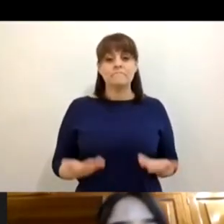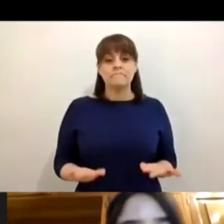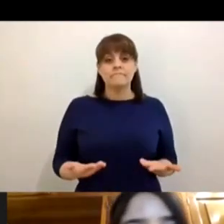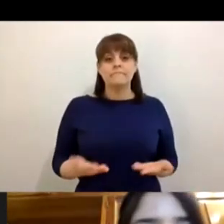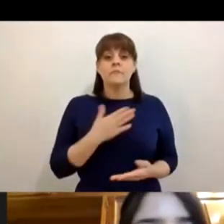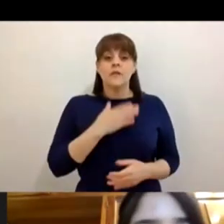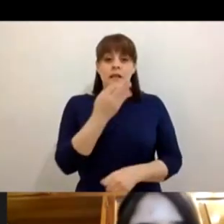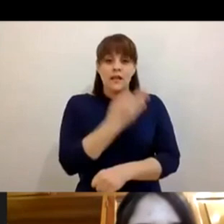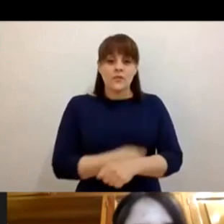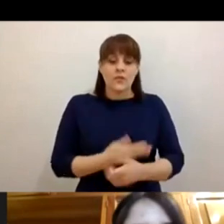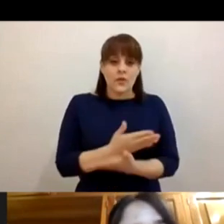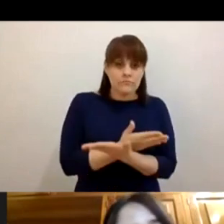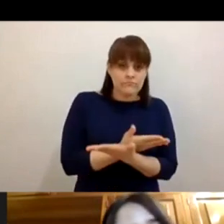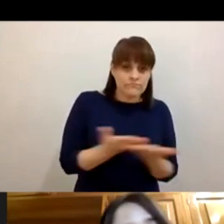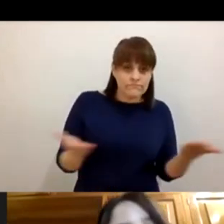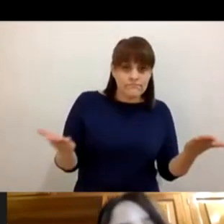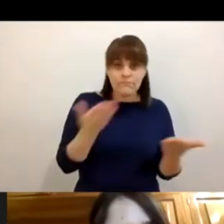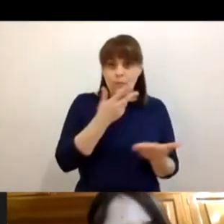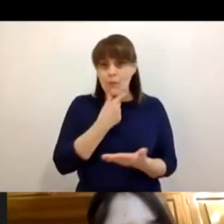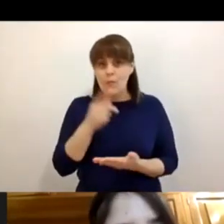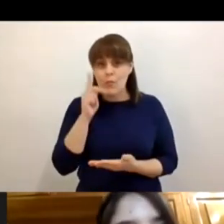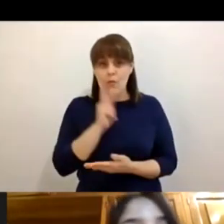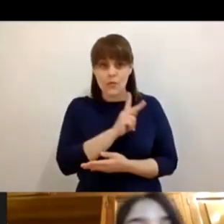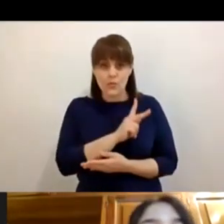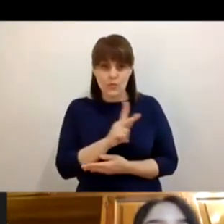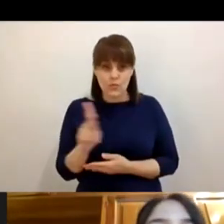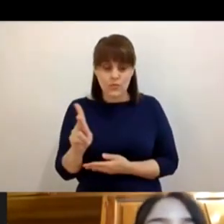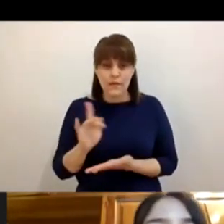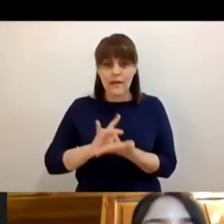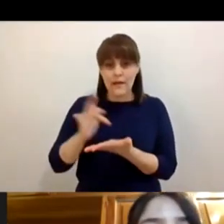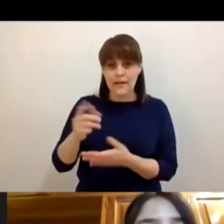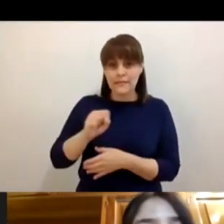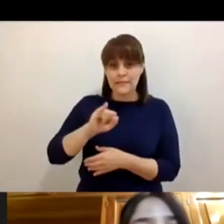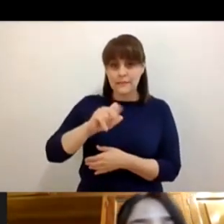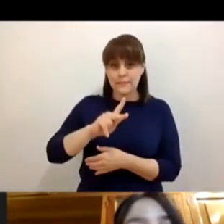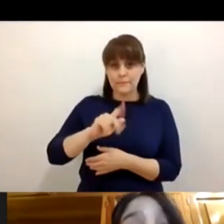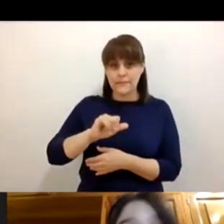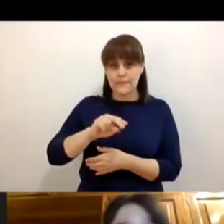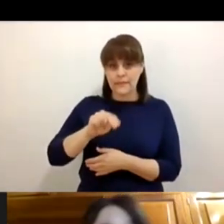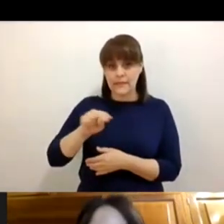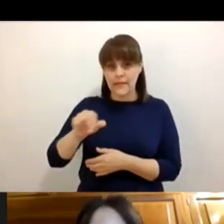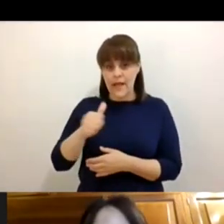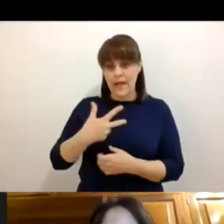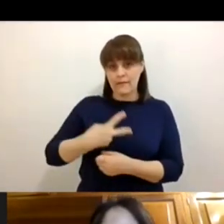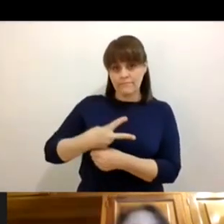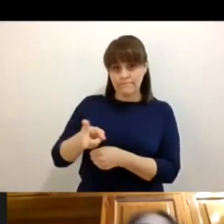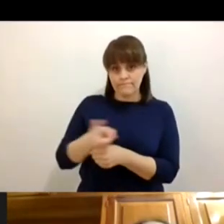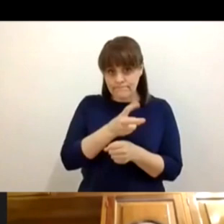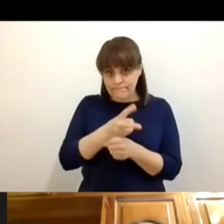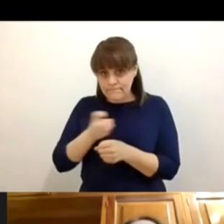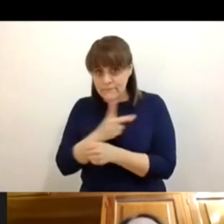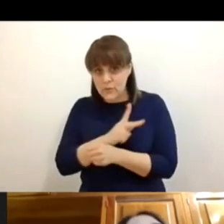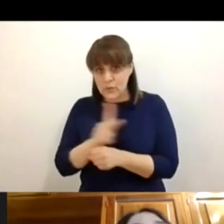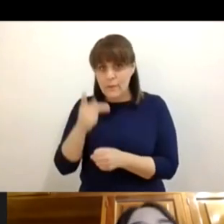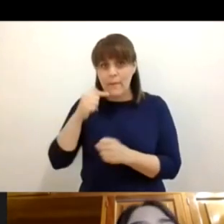Buenas tardes a todas y a todos. Muchísimas gracias a Cipina por invitarnos a este conversatorio.